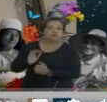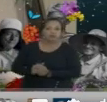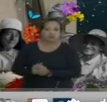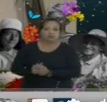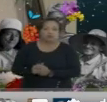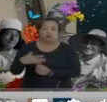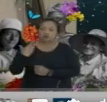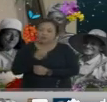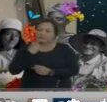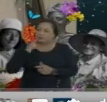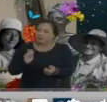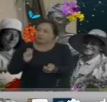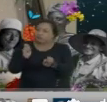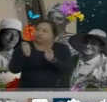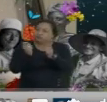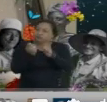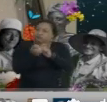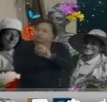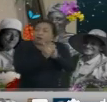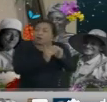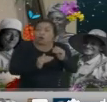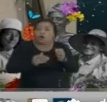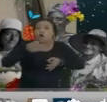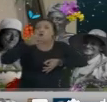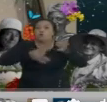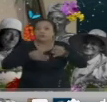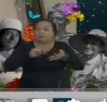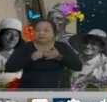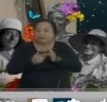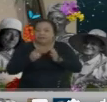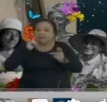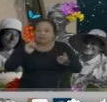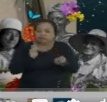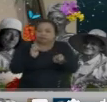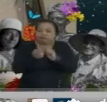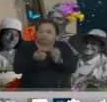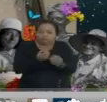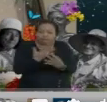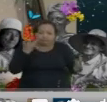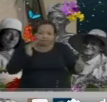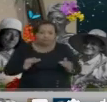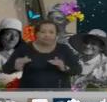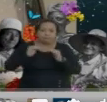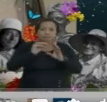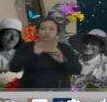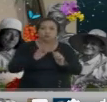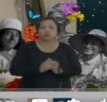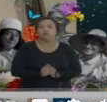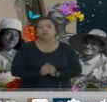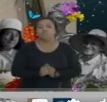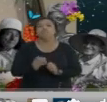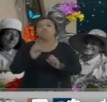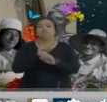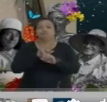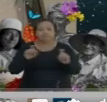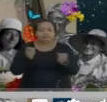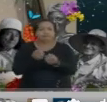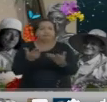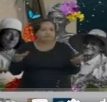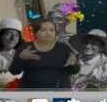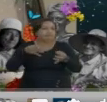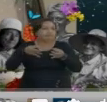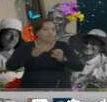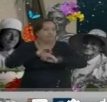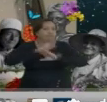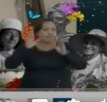transiciones justas y así lo ha expresado usted con muchísima Claridad creo que todos estos temas tienen que ir escalando en